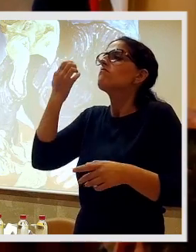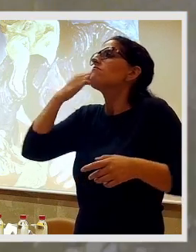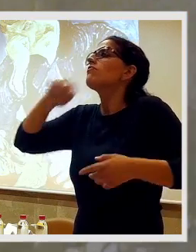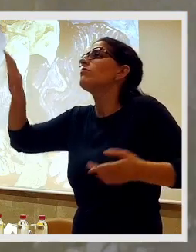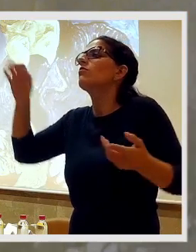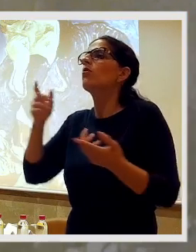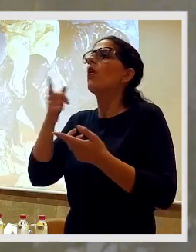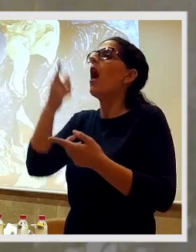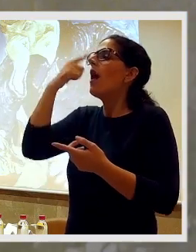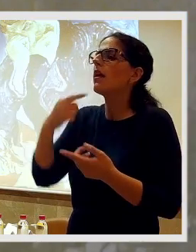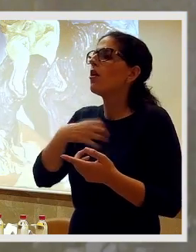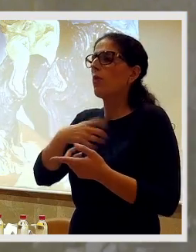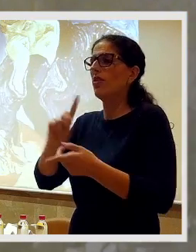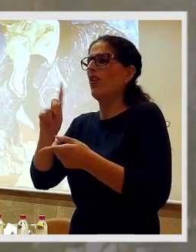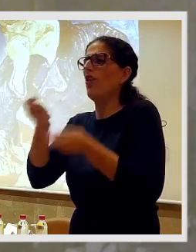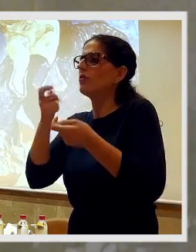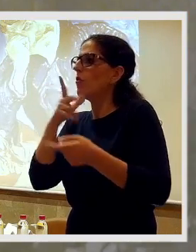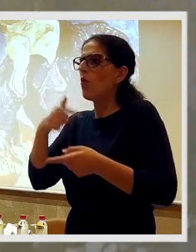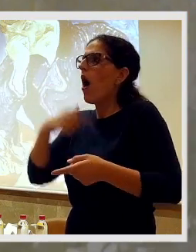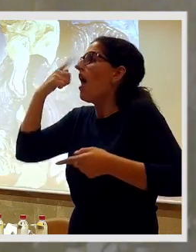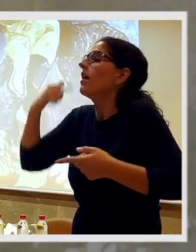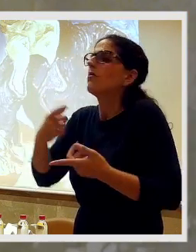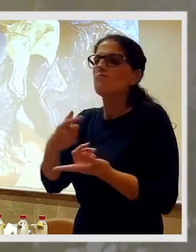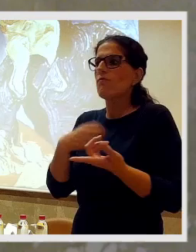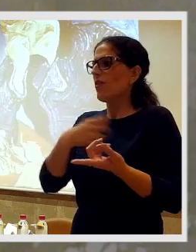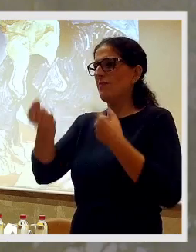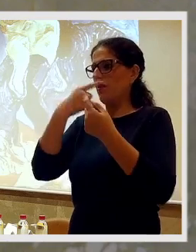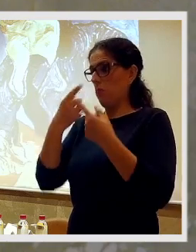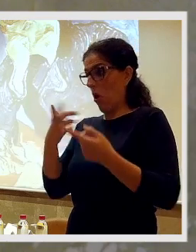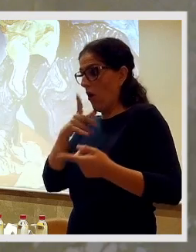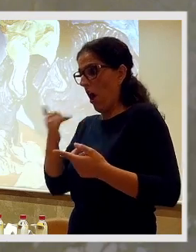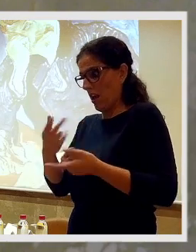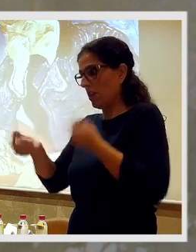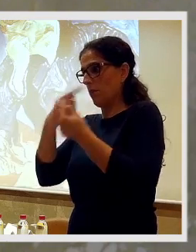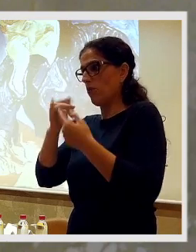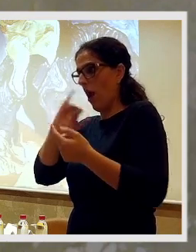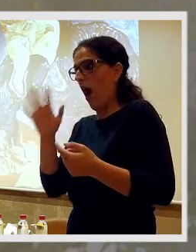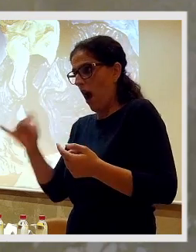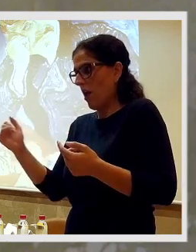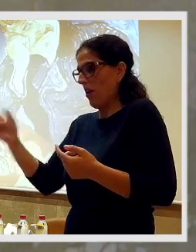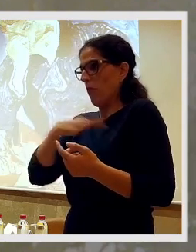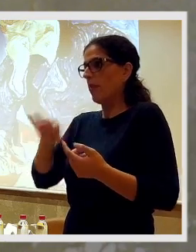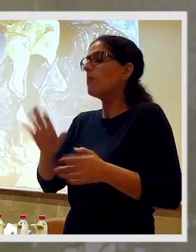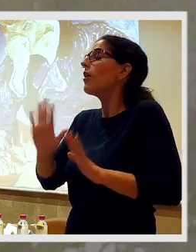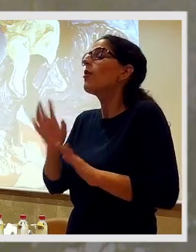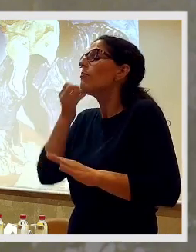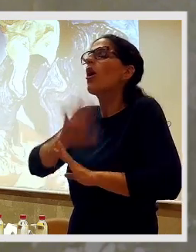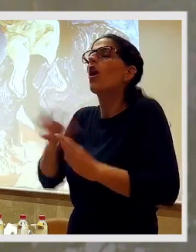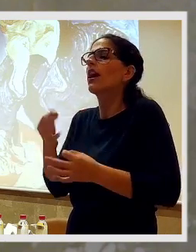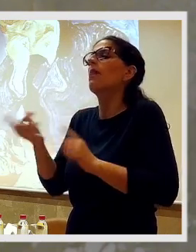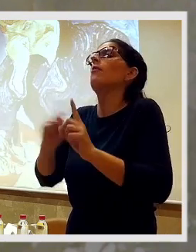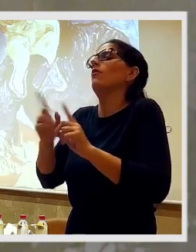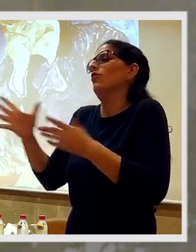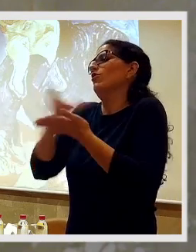todos los medicamentos no se pueda tratar. Pero sin duda la base del tratamiento está en la prevención, en la dieta o